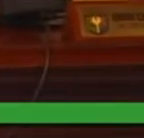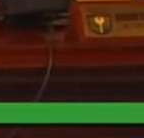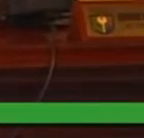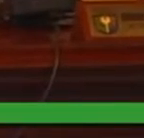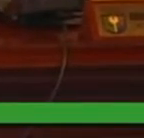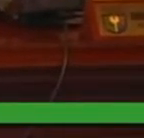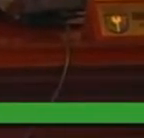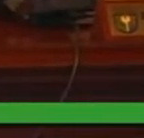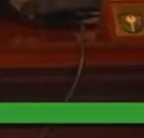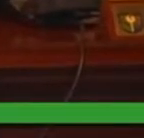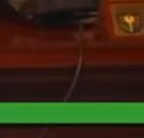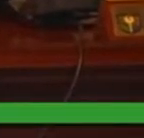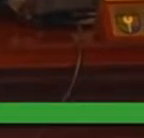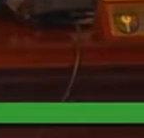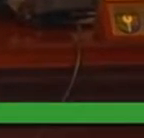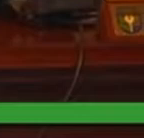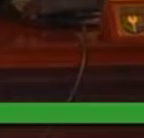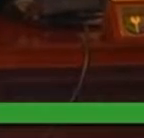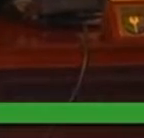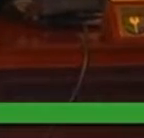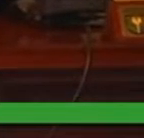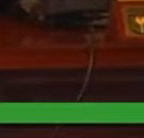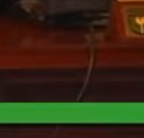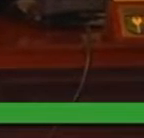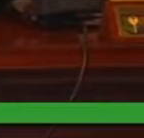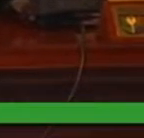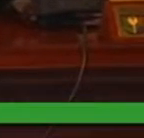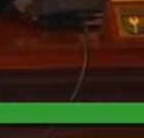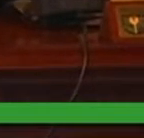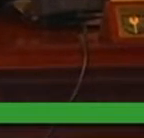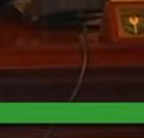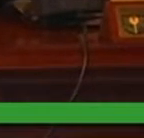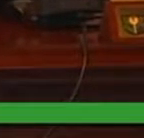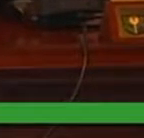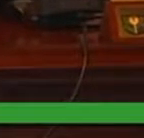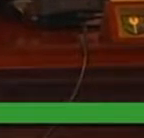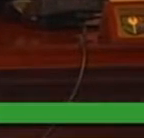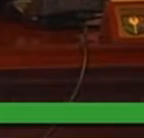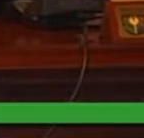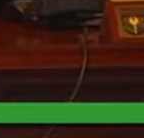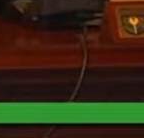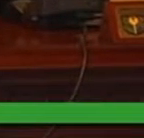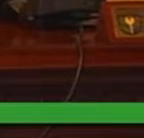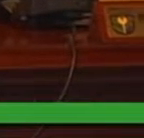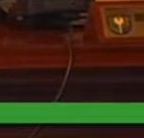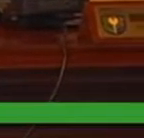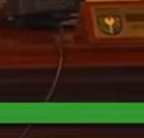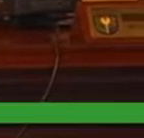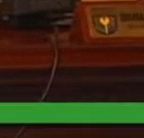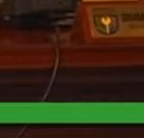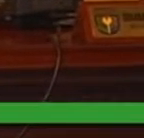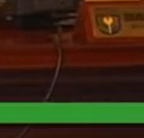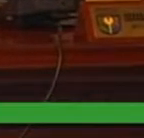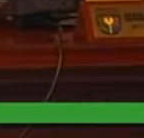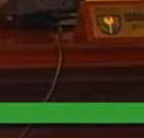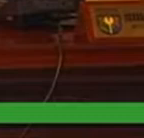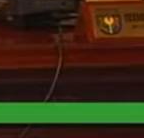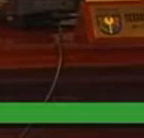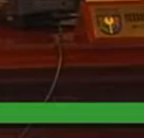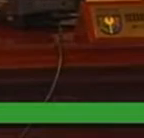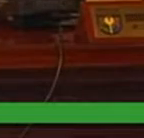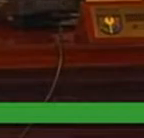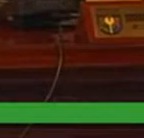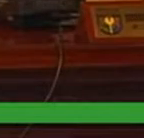Informe del estado de los proyectos de inversión pública aprobados en el marco del proceso del presupuesto participativo del año